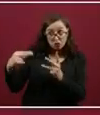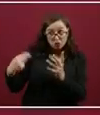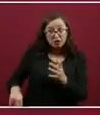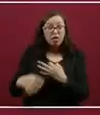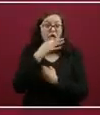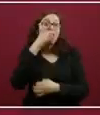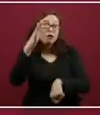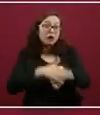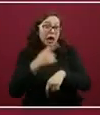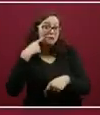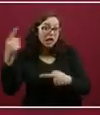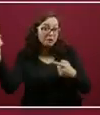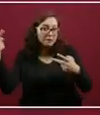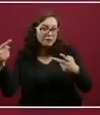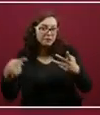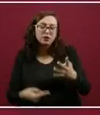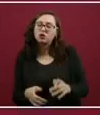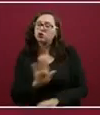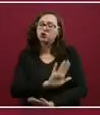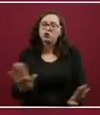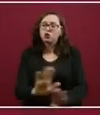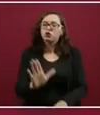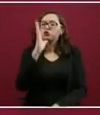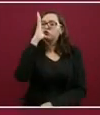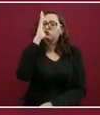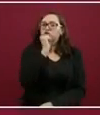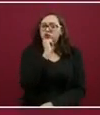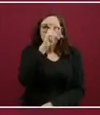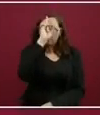Eso lo tiene que